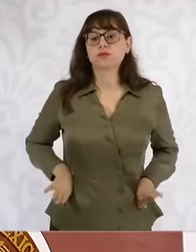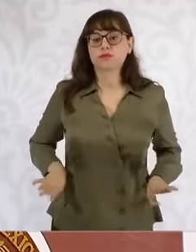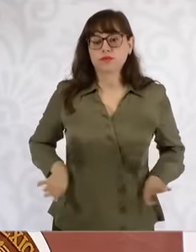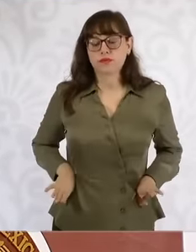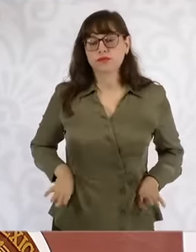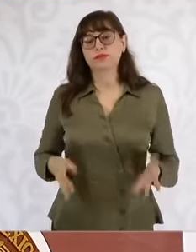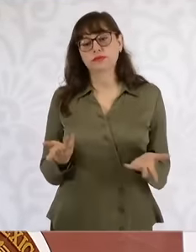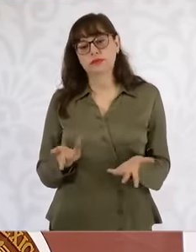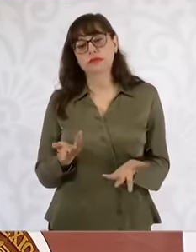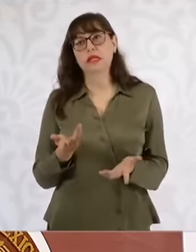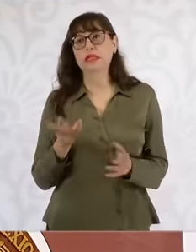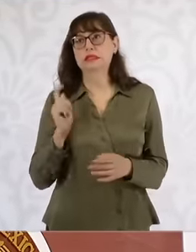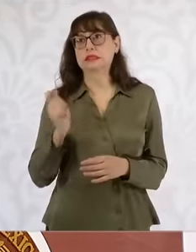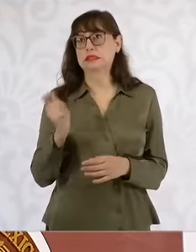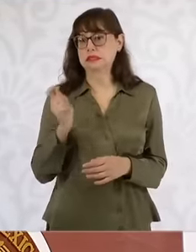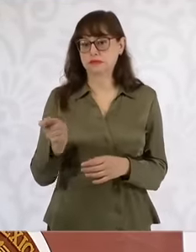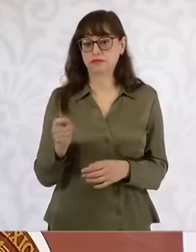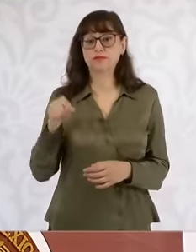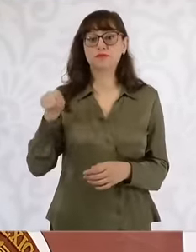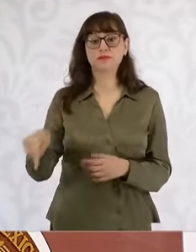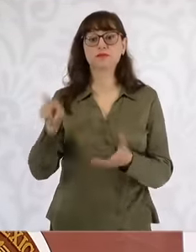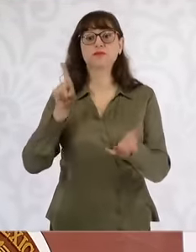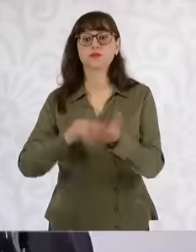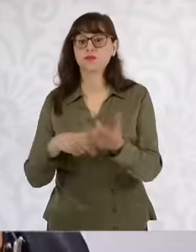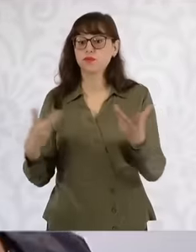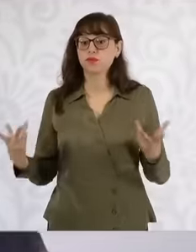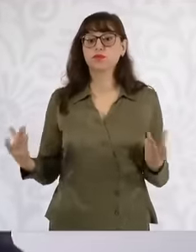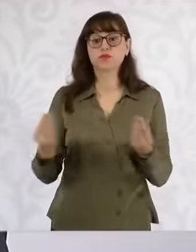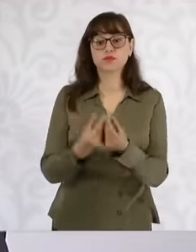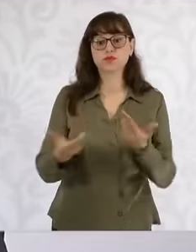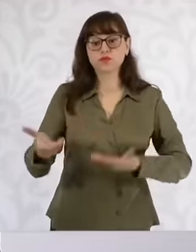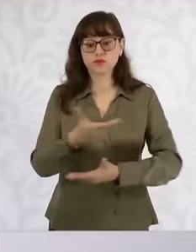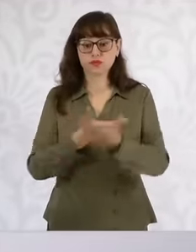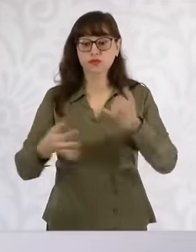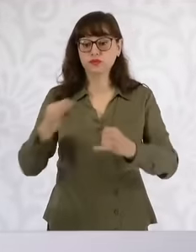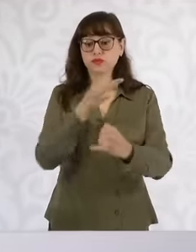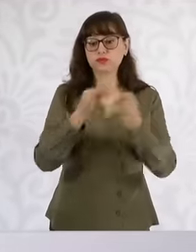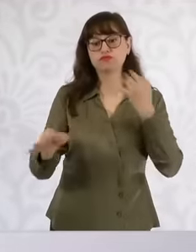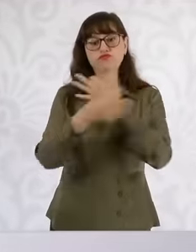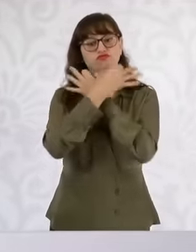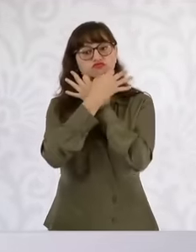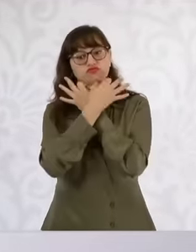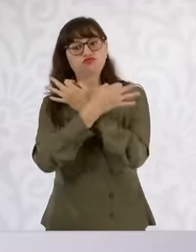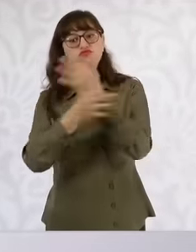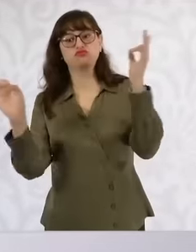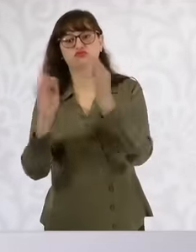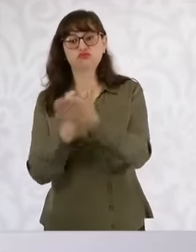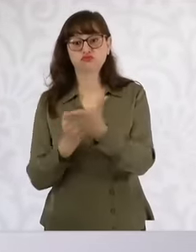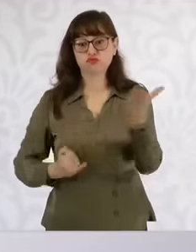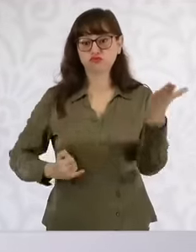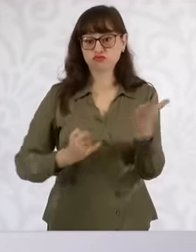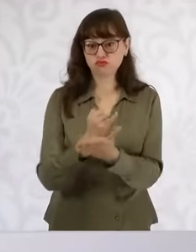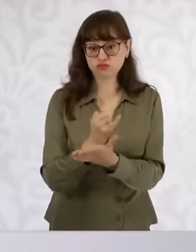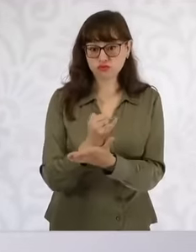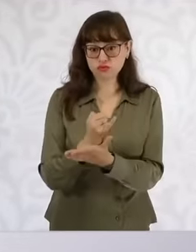política, que es, digamos, el producto más importante de estas reuniones. Es